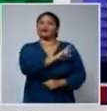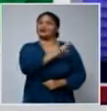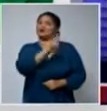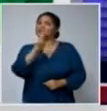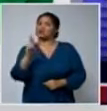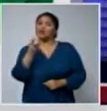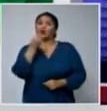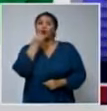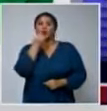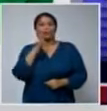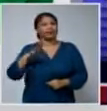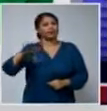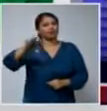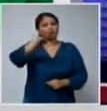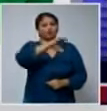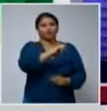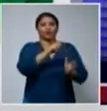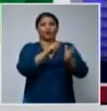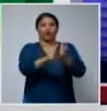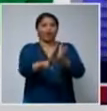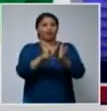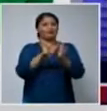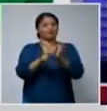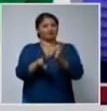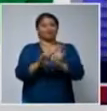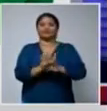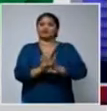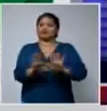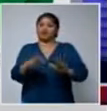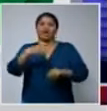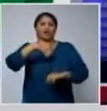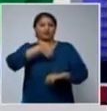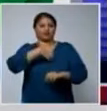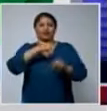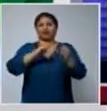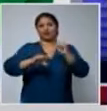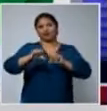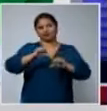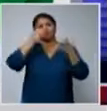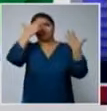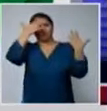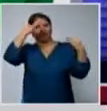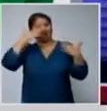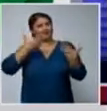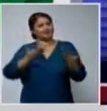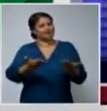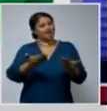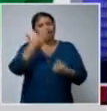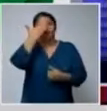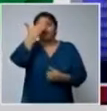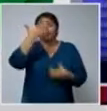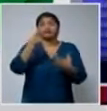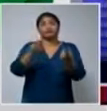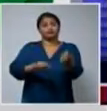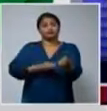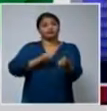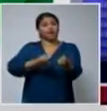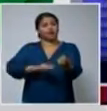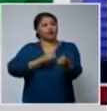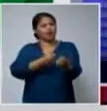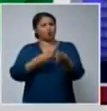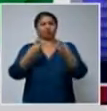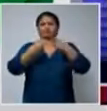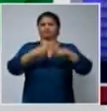un laboratorio prácticamente en todas las provincias, porque indiscutiblemente la calidad del diagnóstico, la facilidad,